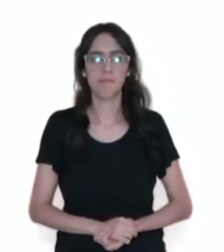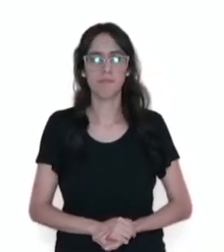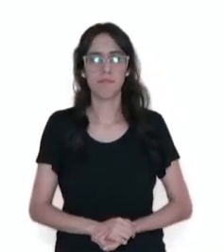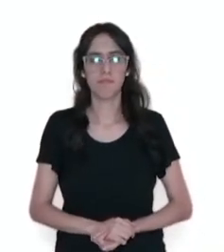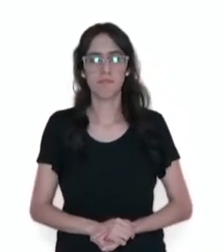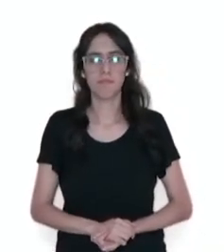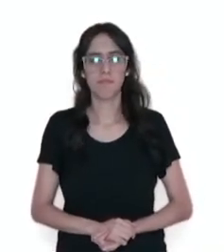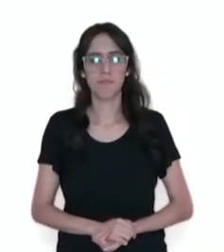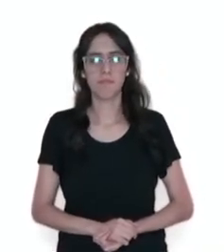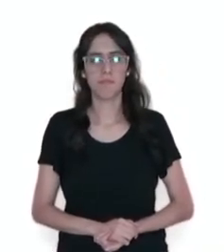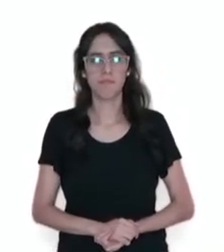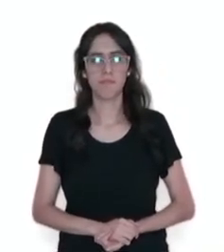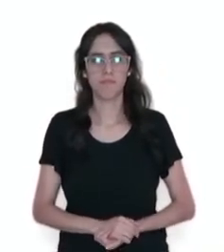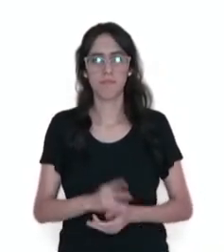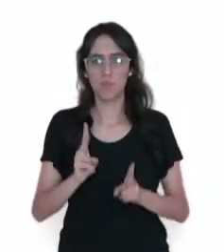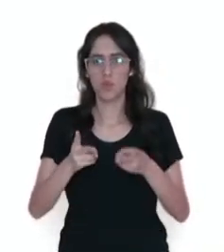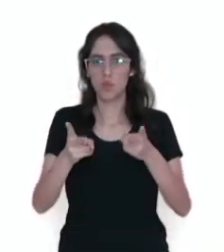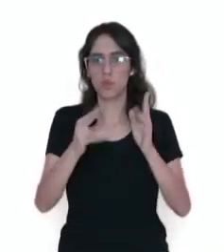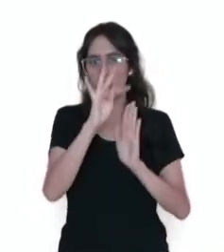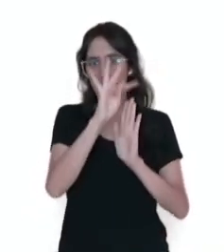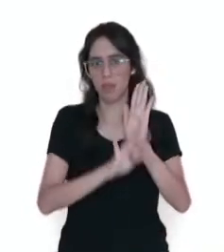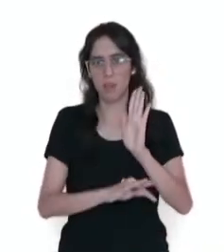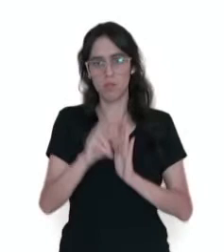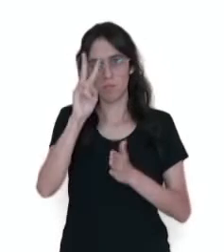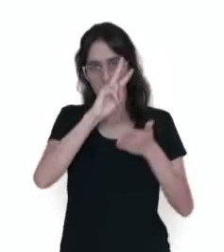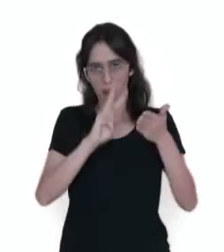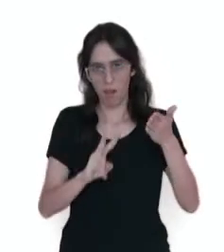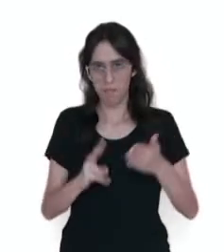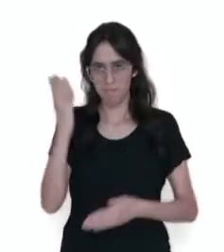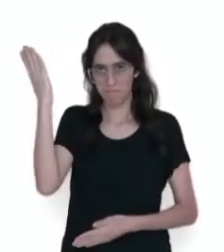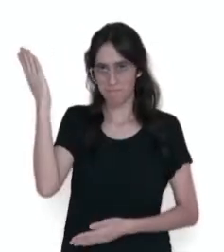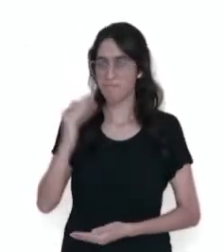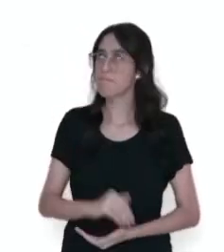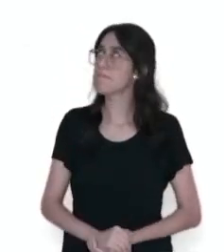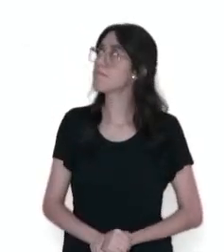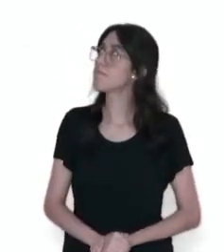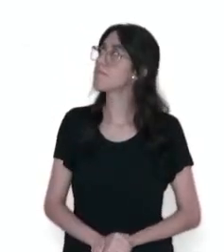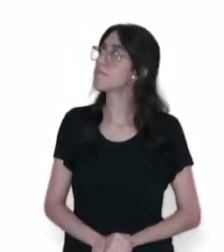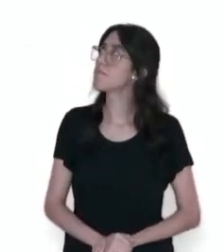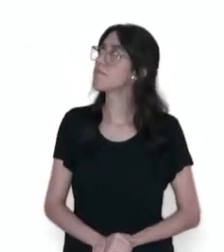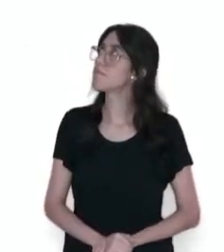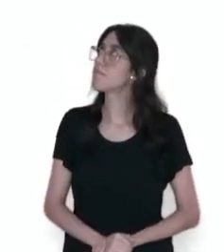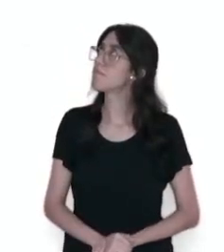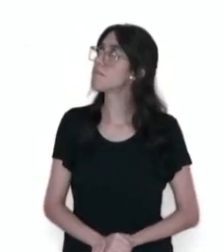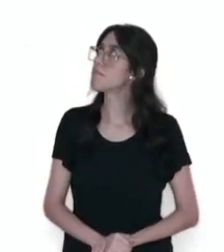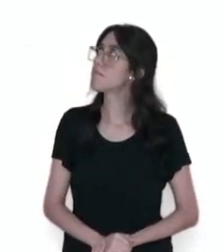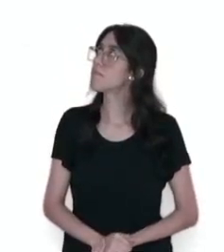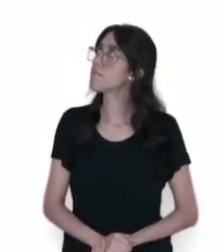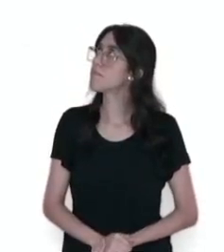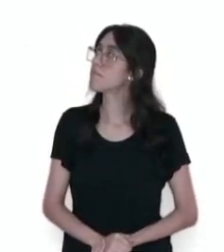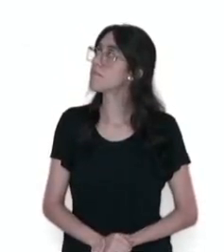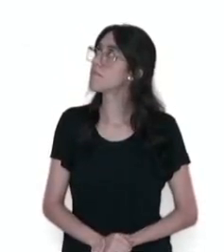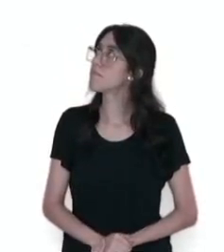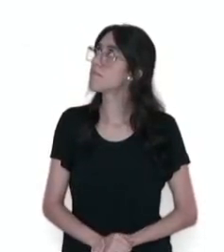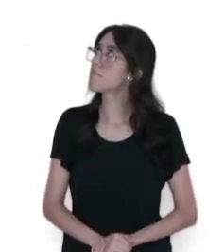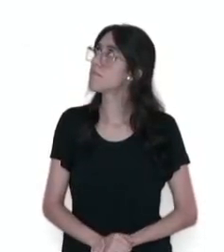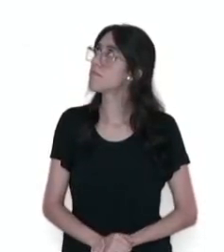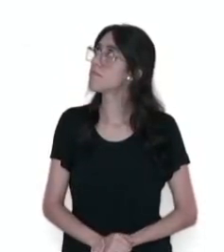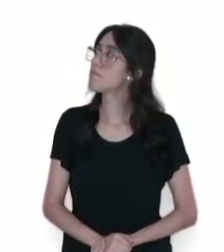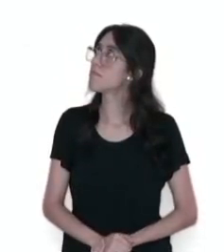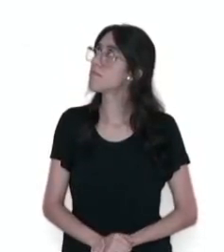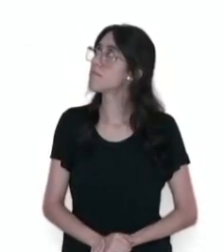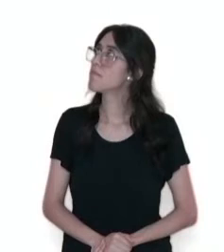El verbo principal es una forma no personal, actúa como núcleo sintáctico de